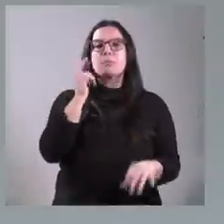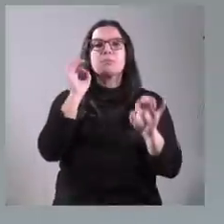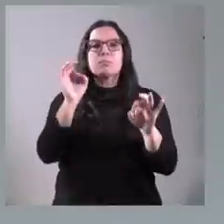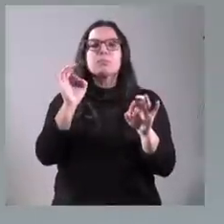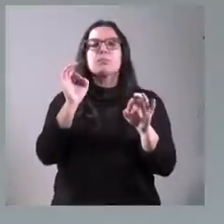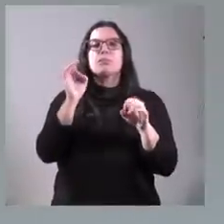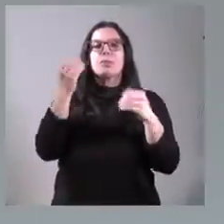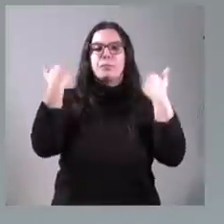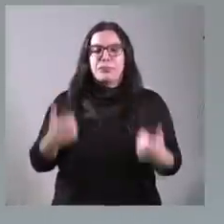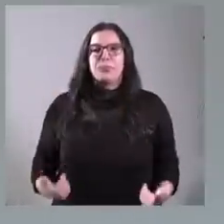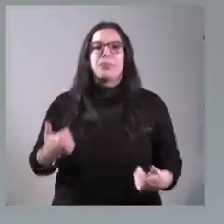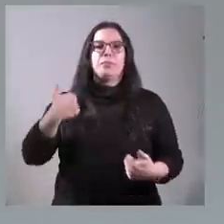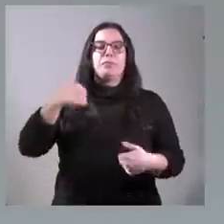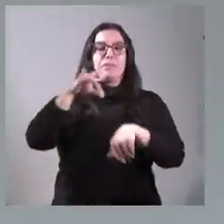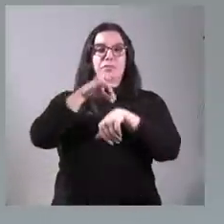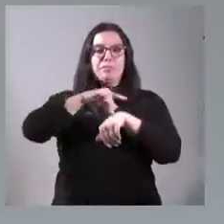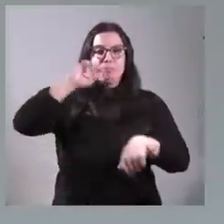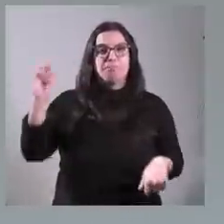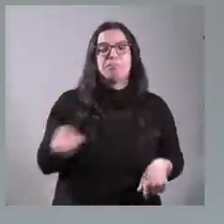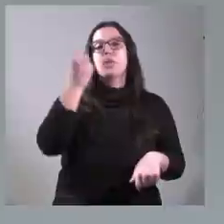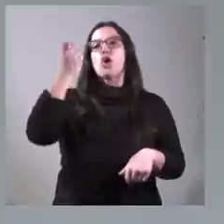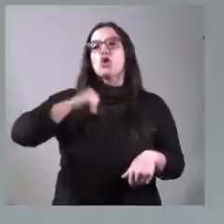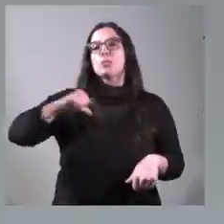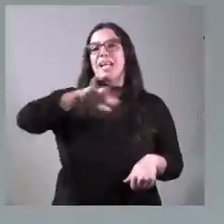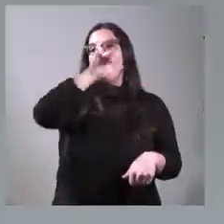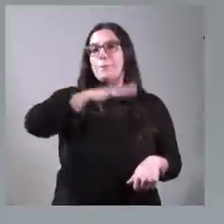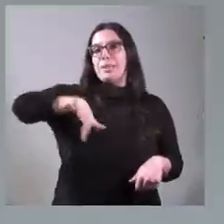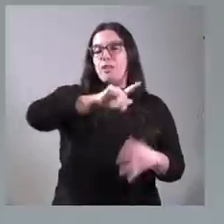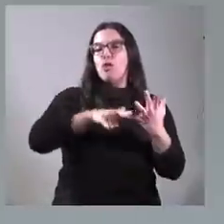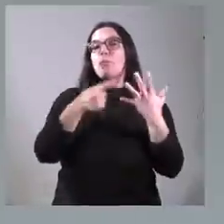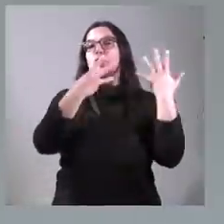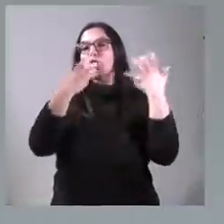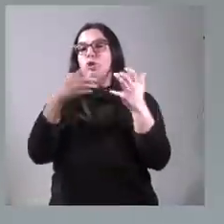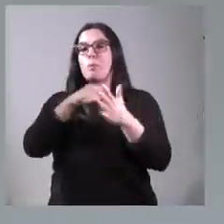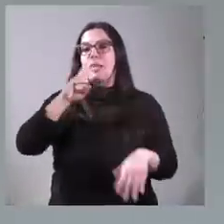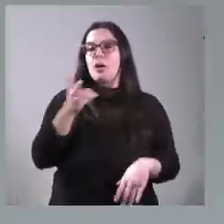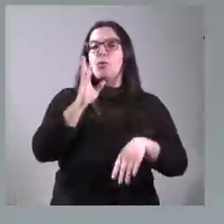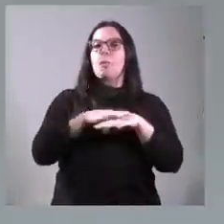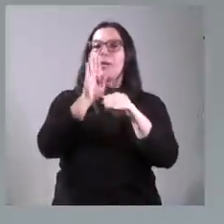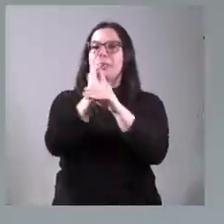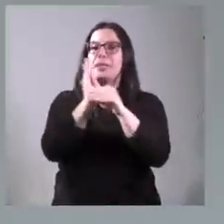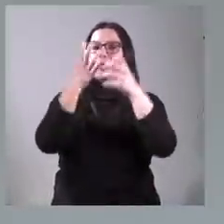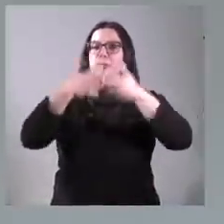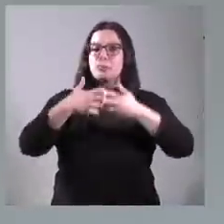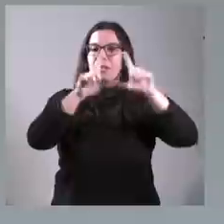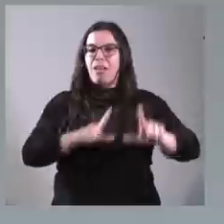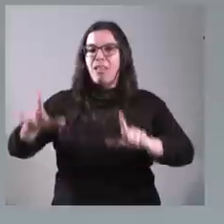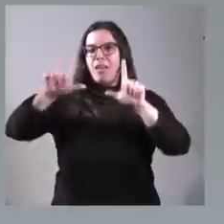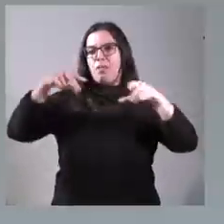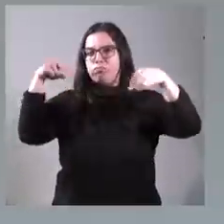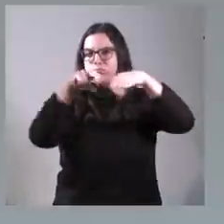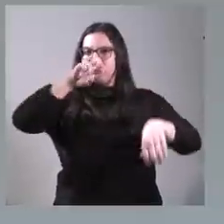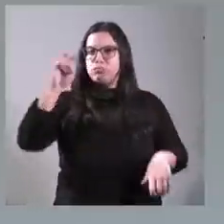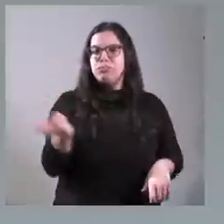anatomo patológico en el hospital del bierzo 800.000 euros para el mantenimiento de equipos de diagnóstico por imagen en el área de salud